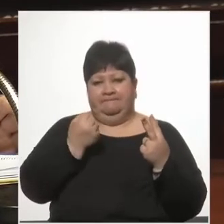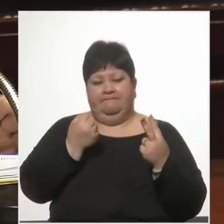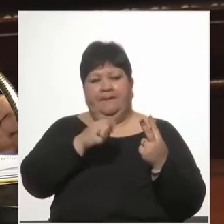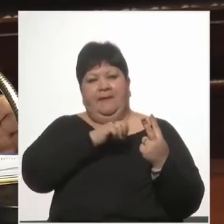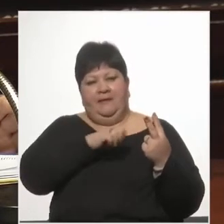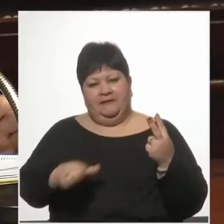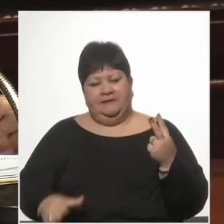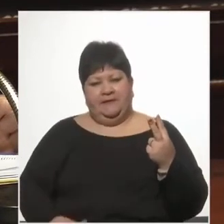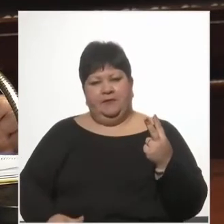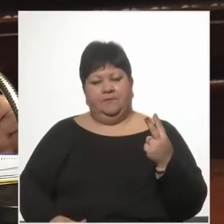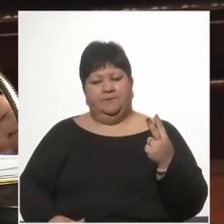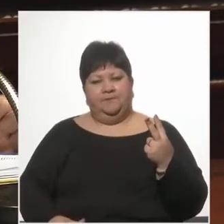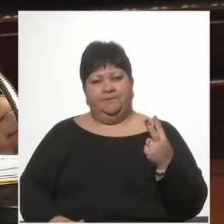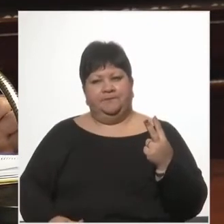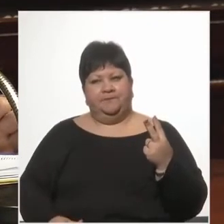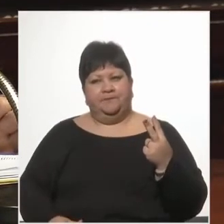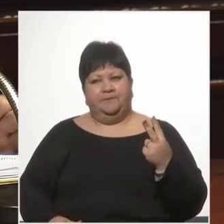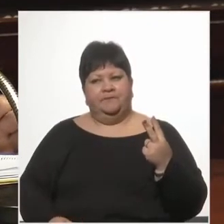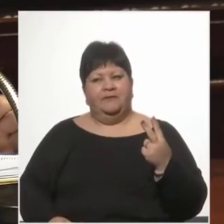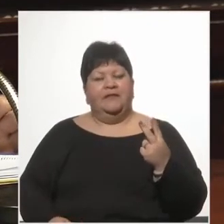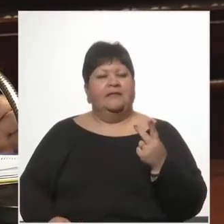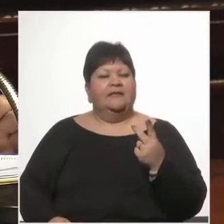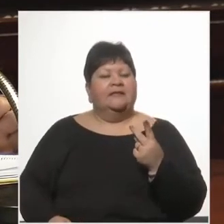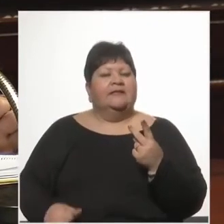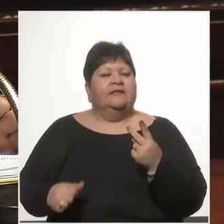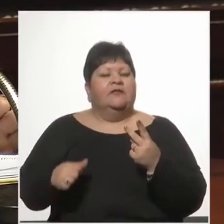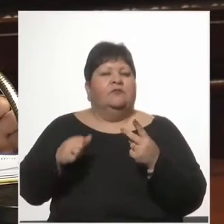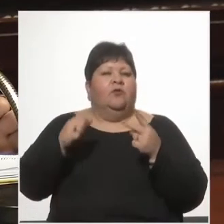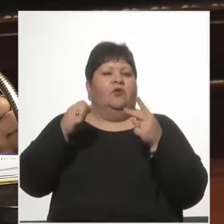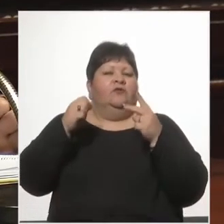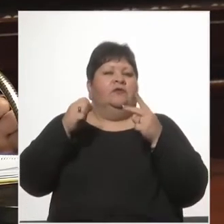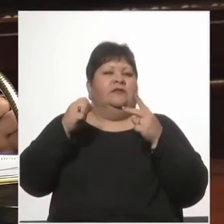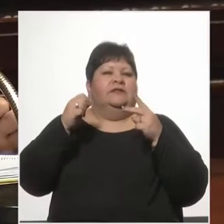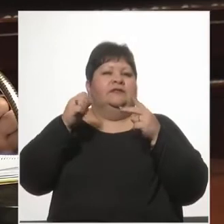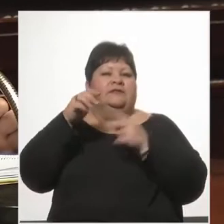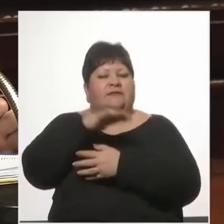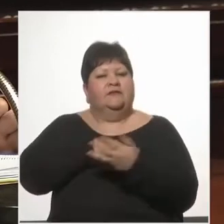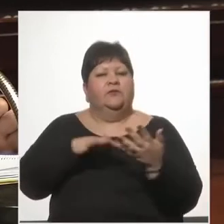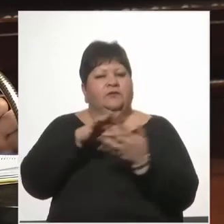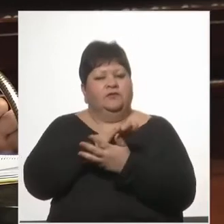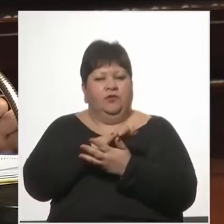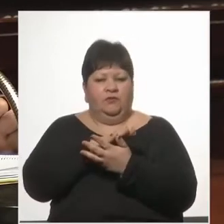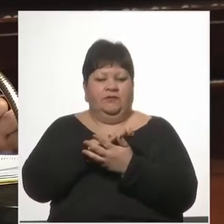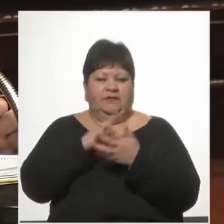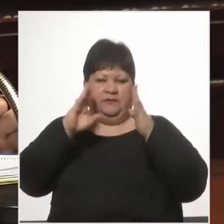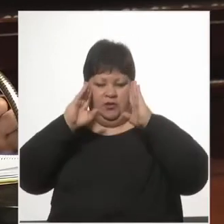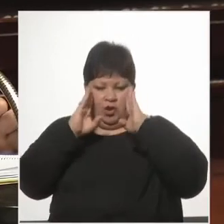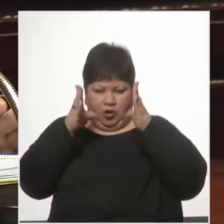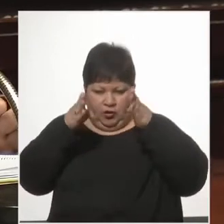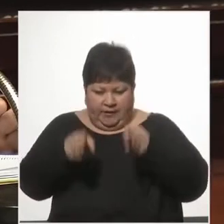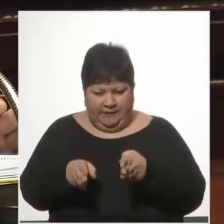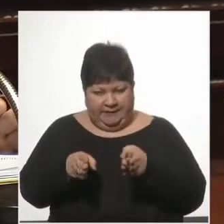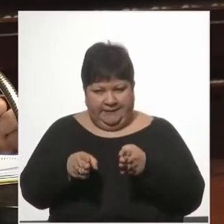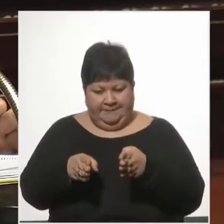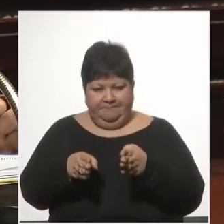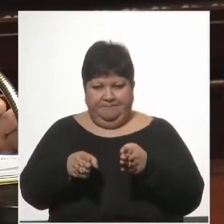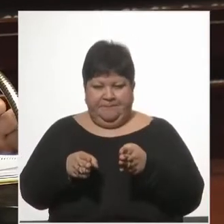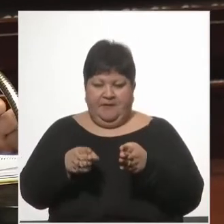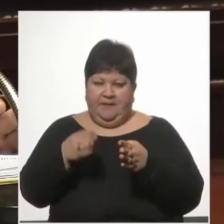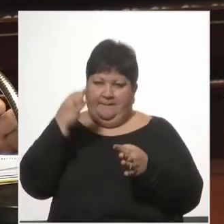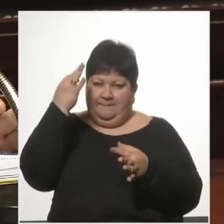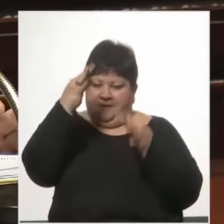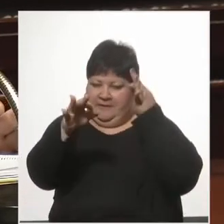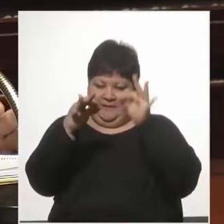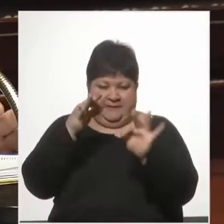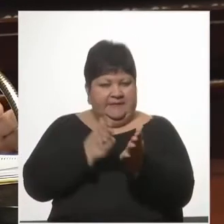Como el caso que nos involucra es concreto, me voy a referir al mismo en forma precisa, siempre con la